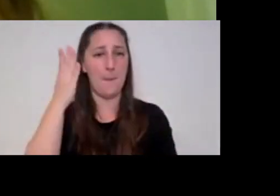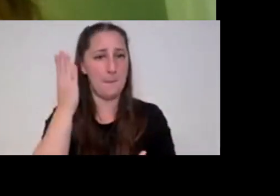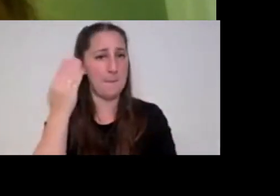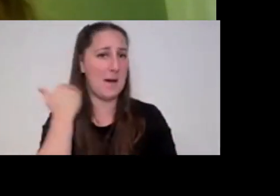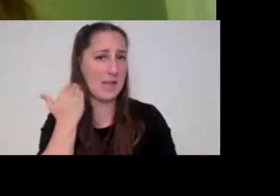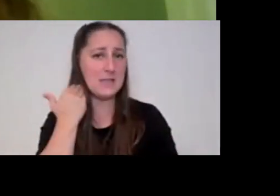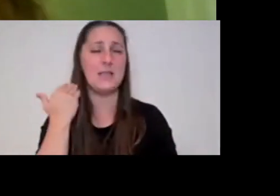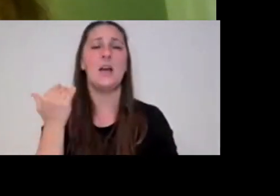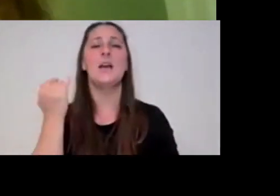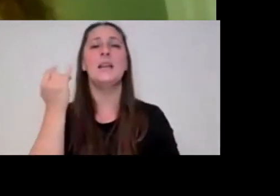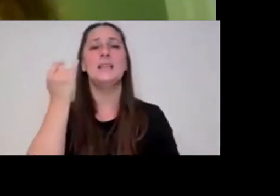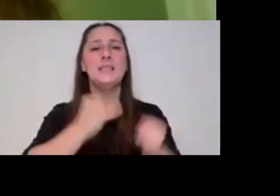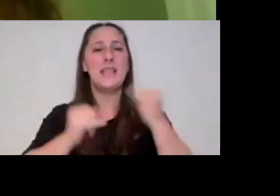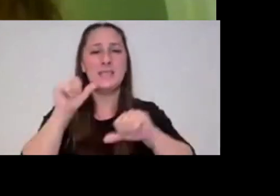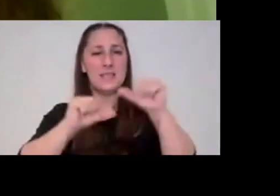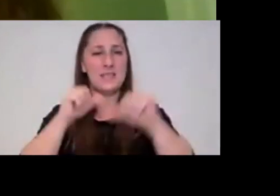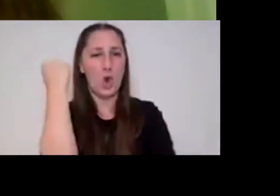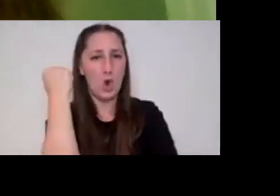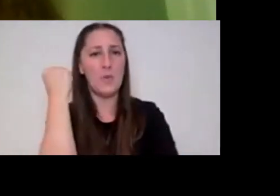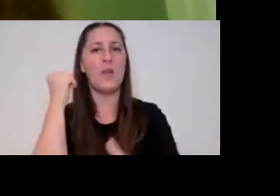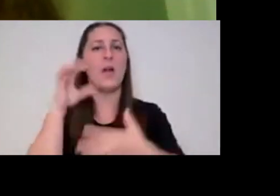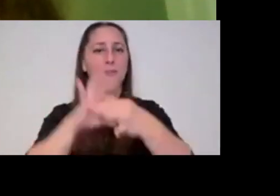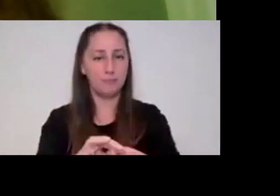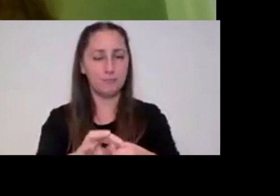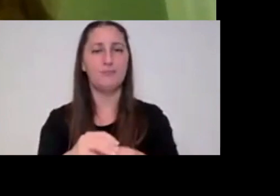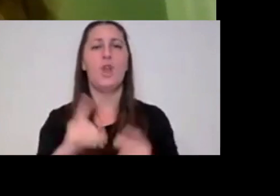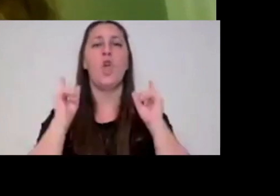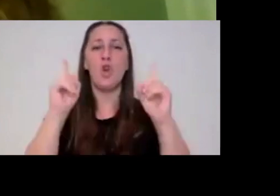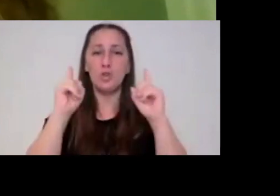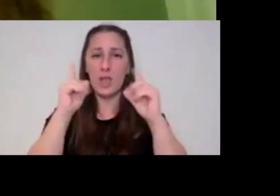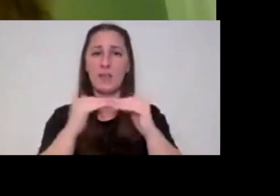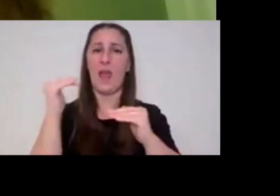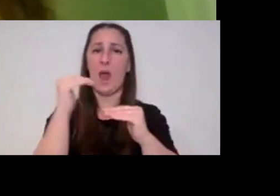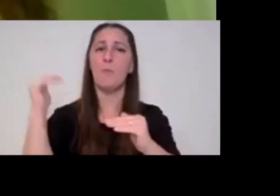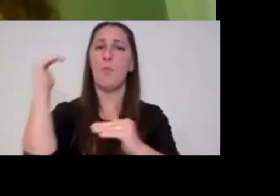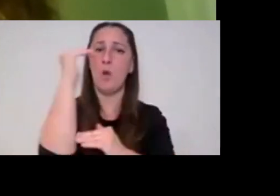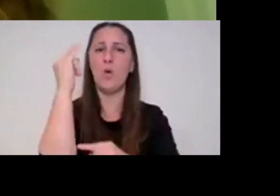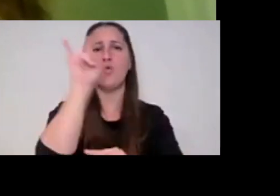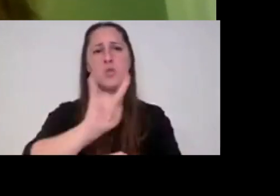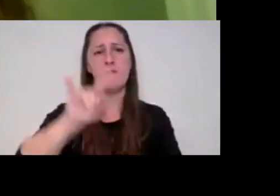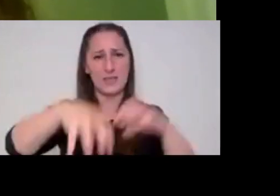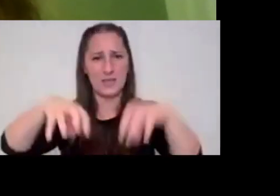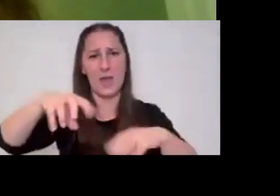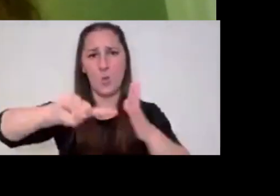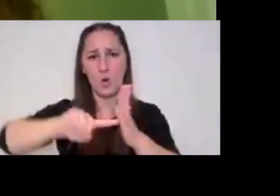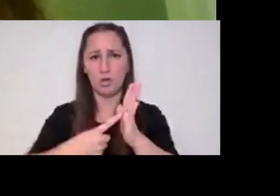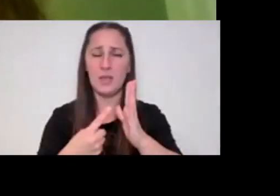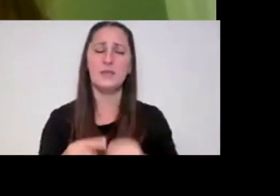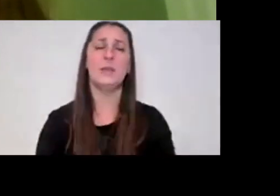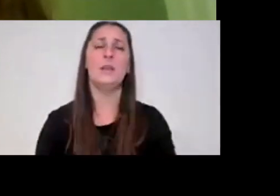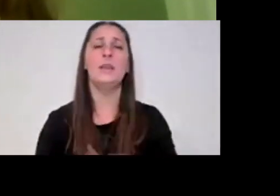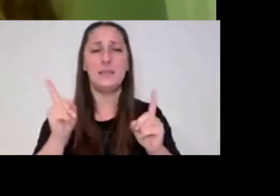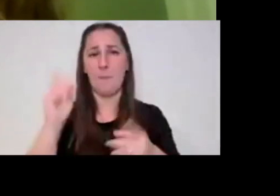en ciencias económicas con tesis en escritura, docente de grado y posgrado en varias universidades de la Ciudad Autónoma de Buenos Aires y del interior del